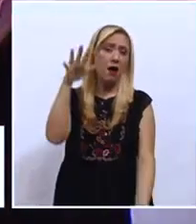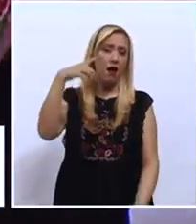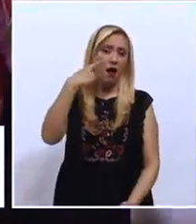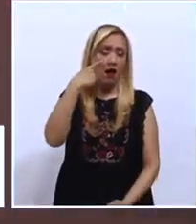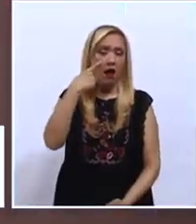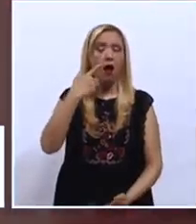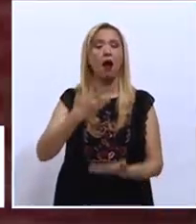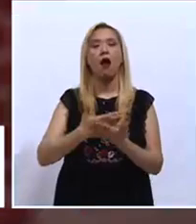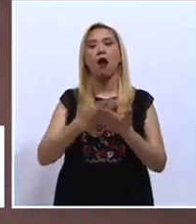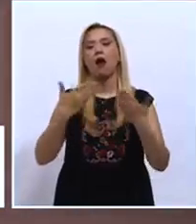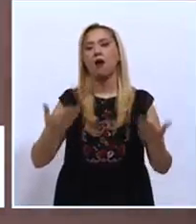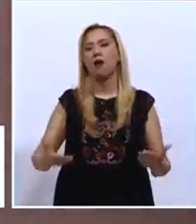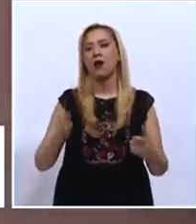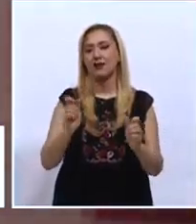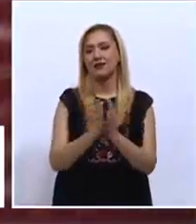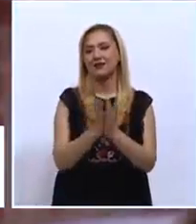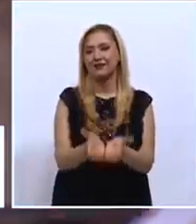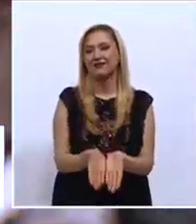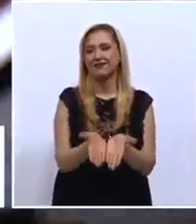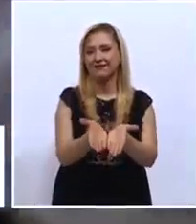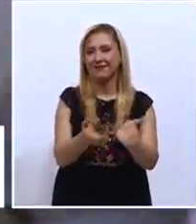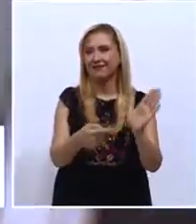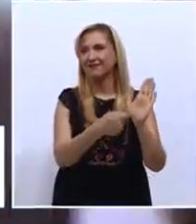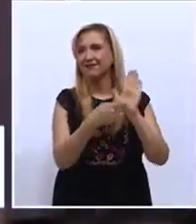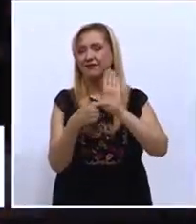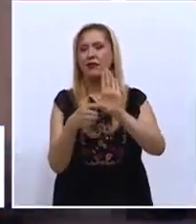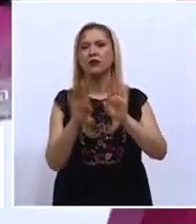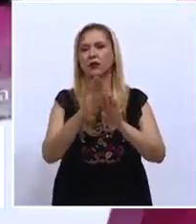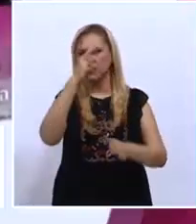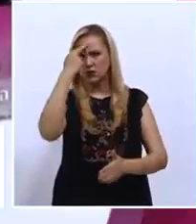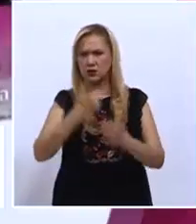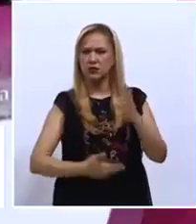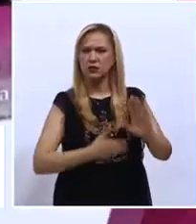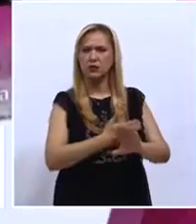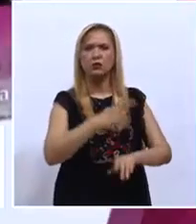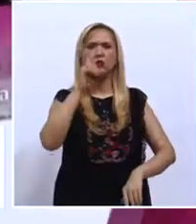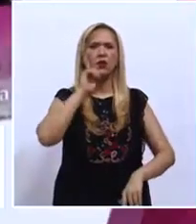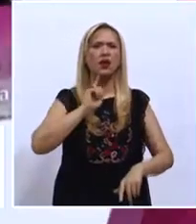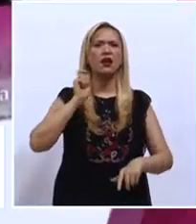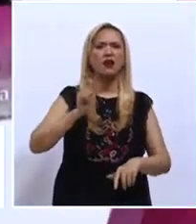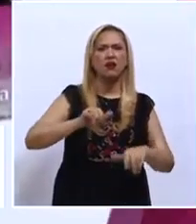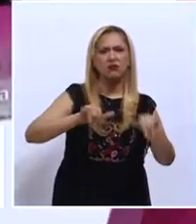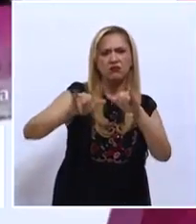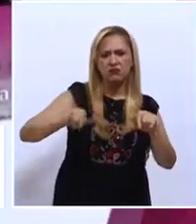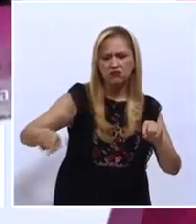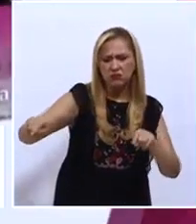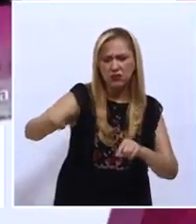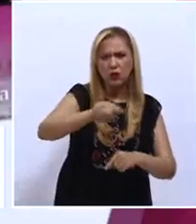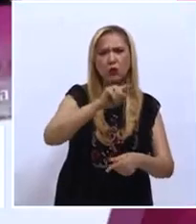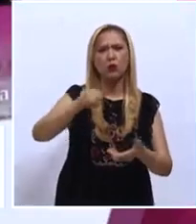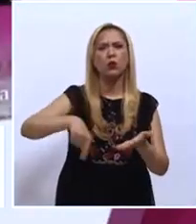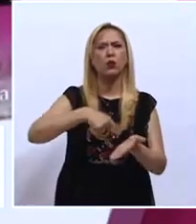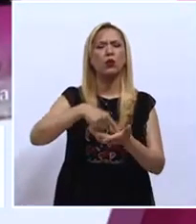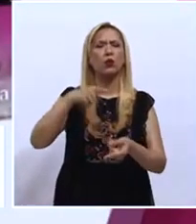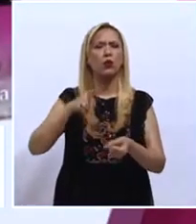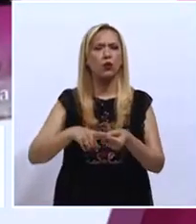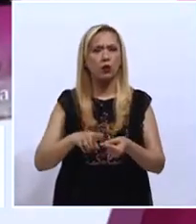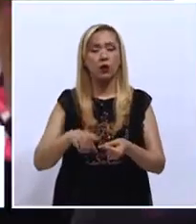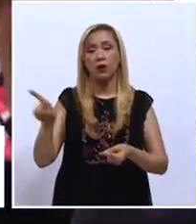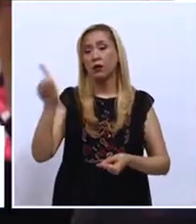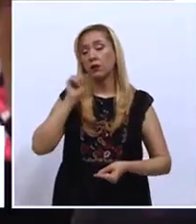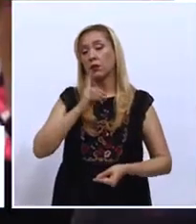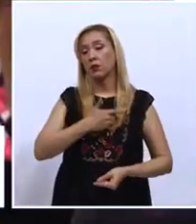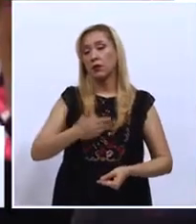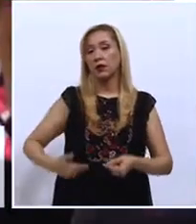la presentación del libro Violencia Política contra las Mujeres, infografías de la magistrada presidenta de la Sala Regional Jalapa